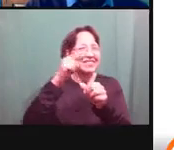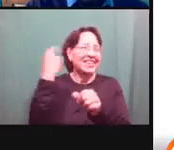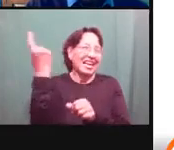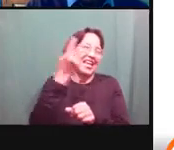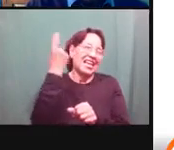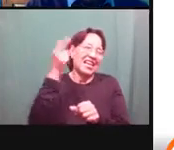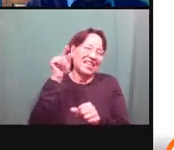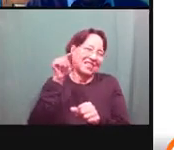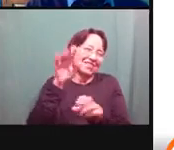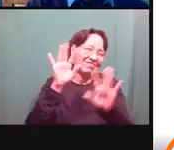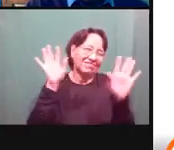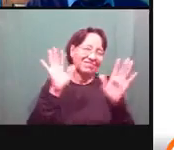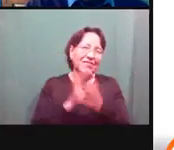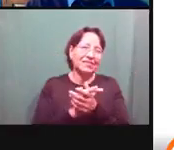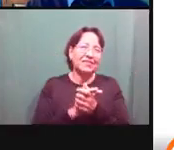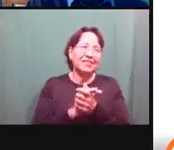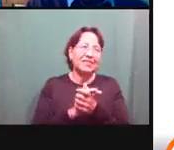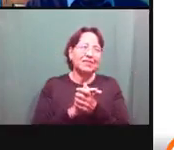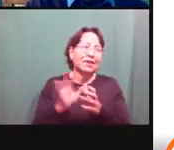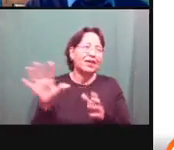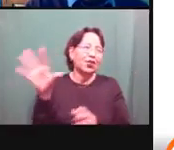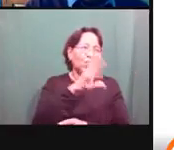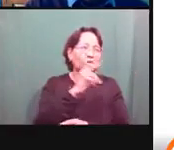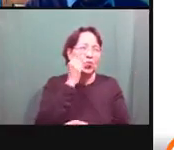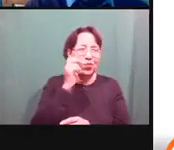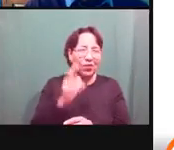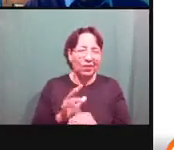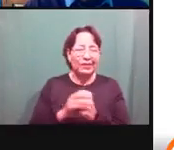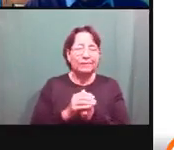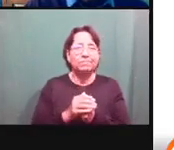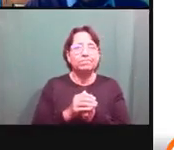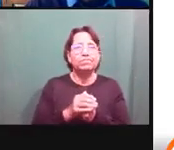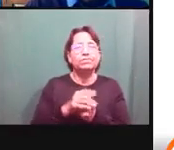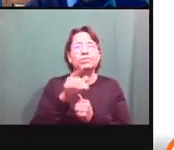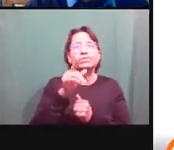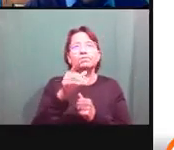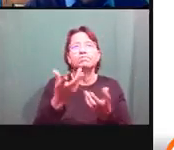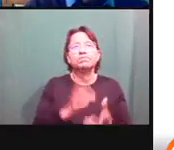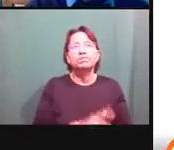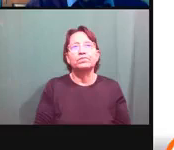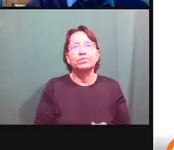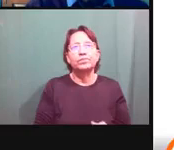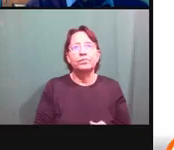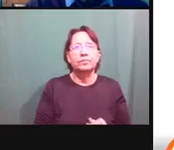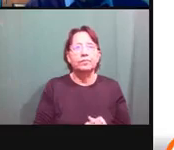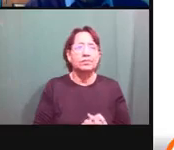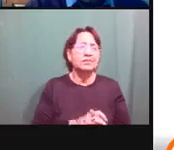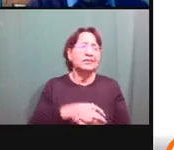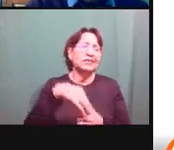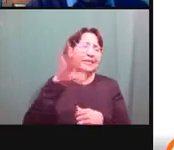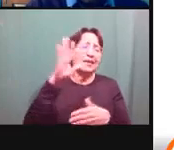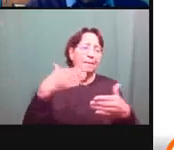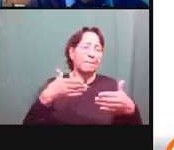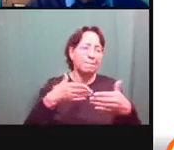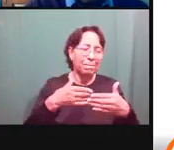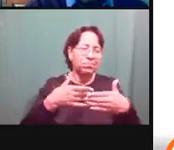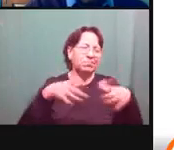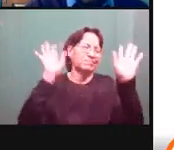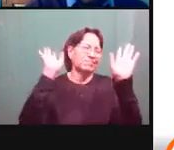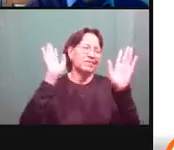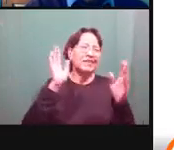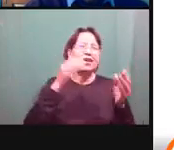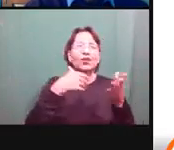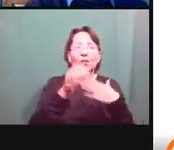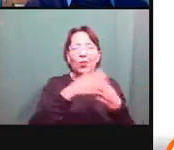ámbito de la humanidad. Ese ámbito rebasará todos los límites de país, de religión o de raza.